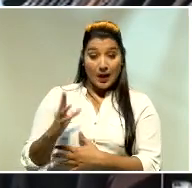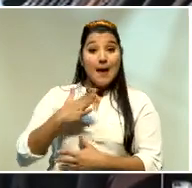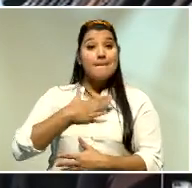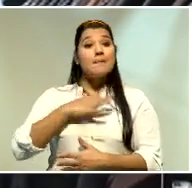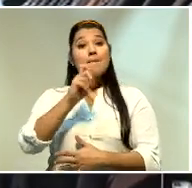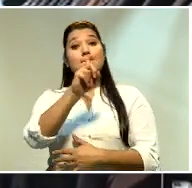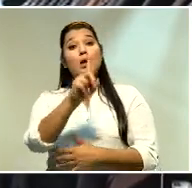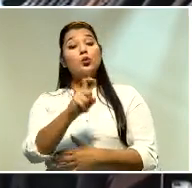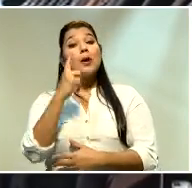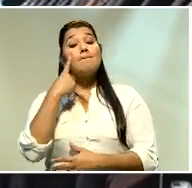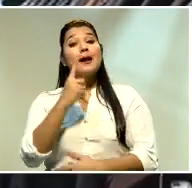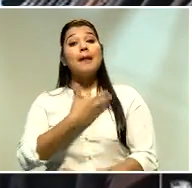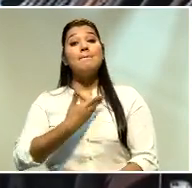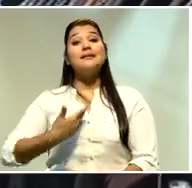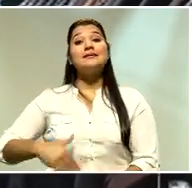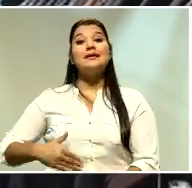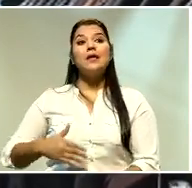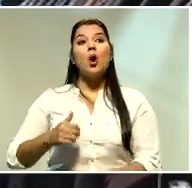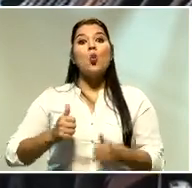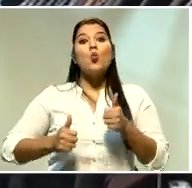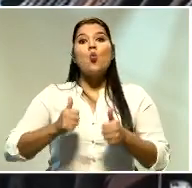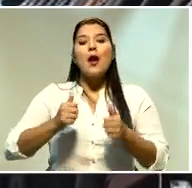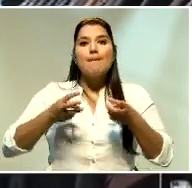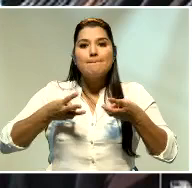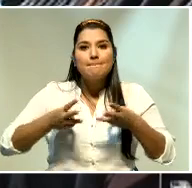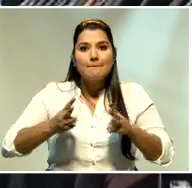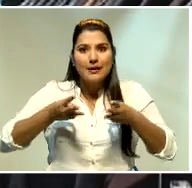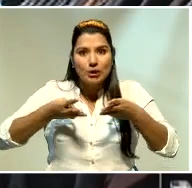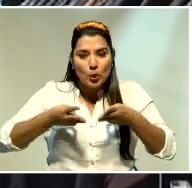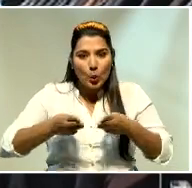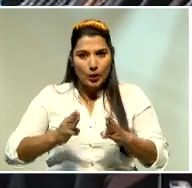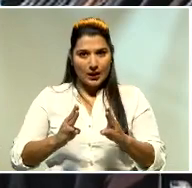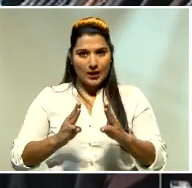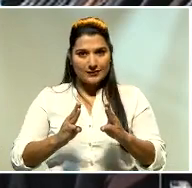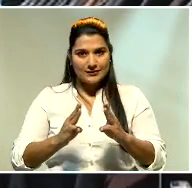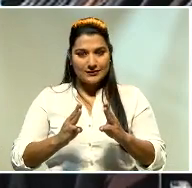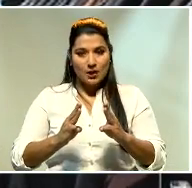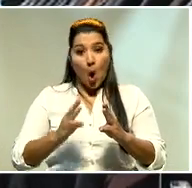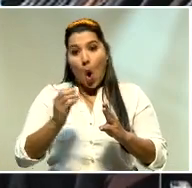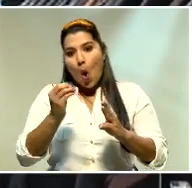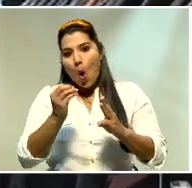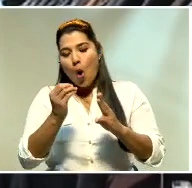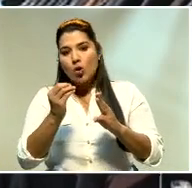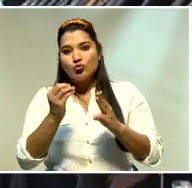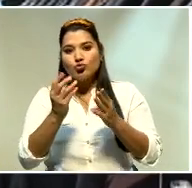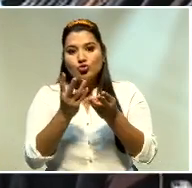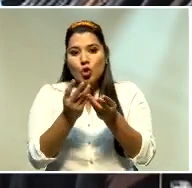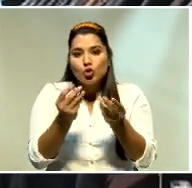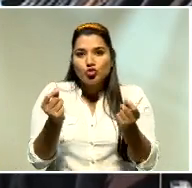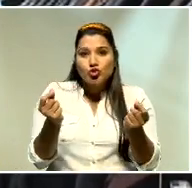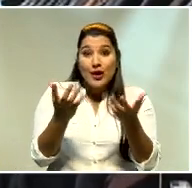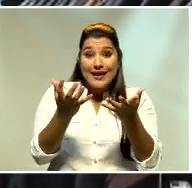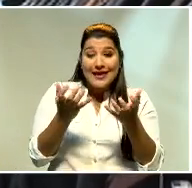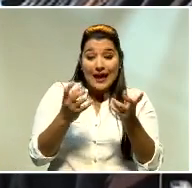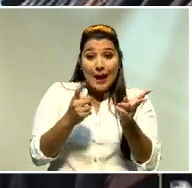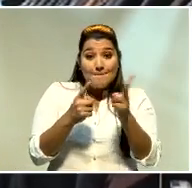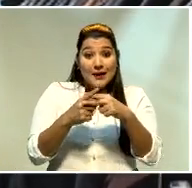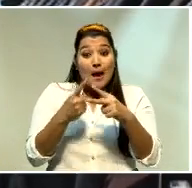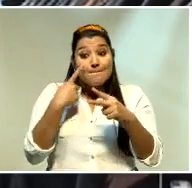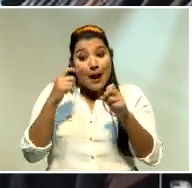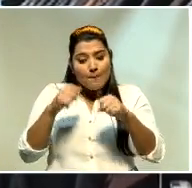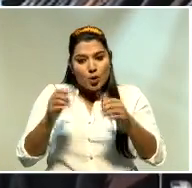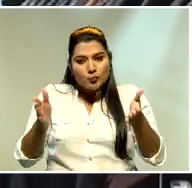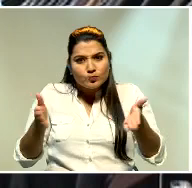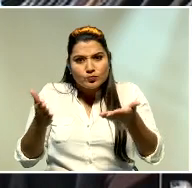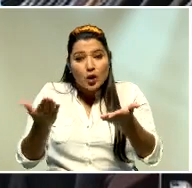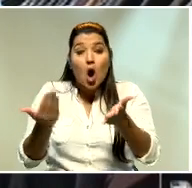pregunta es para el presidente, ¿cuáles son los mecanismos que se van a hacer para poder incentivar para que la